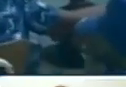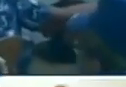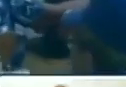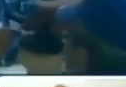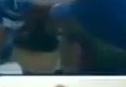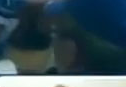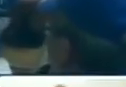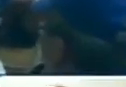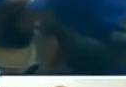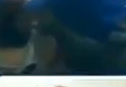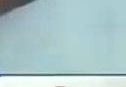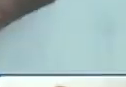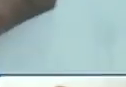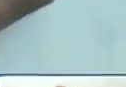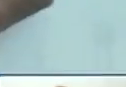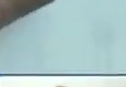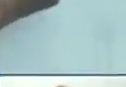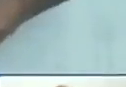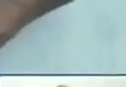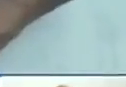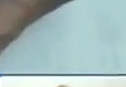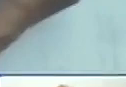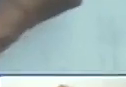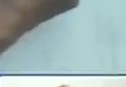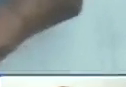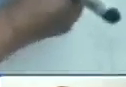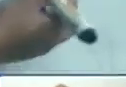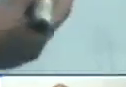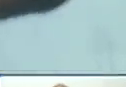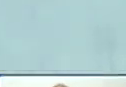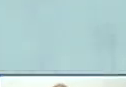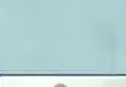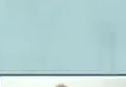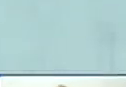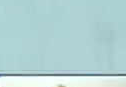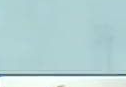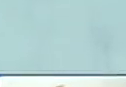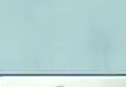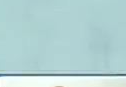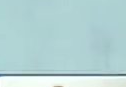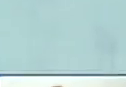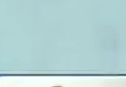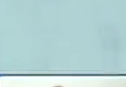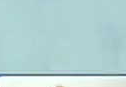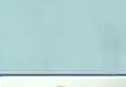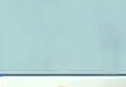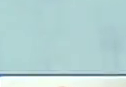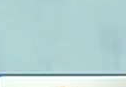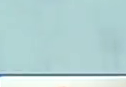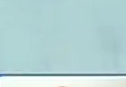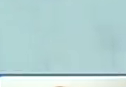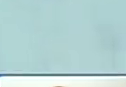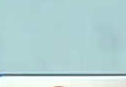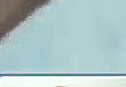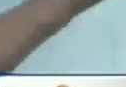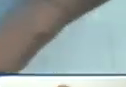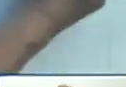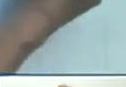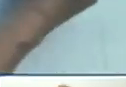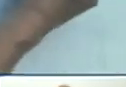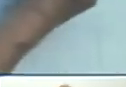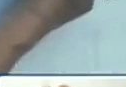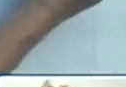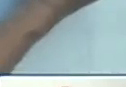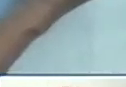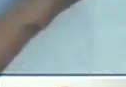la base de nuestros jefes y jefas de calles comunidad y uvecha allí